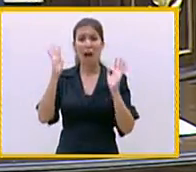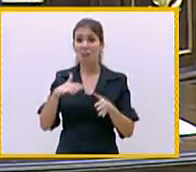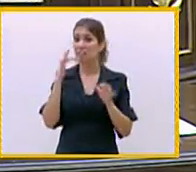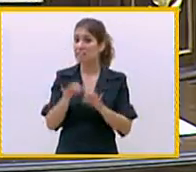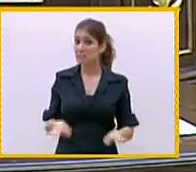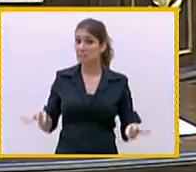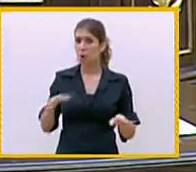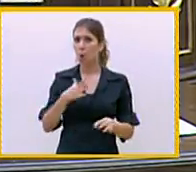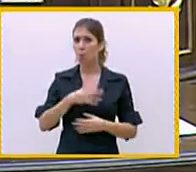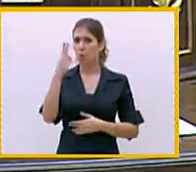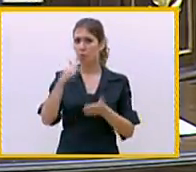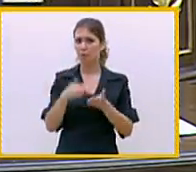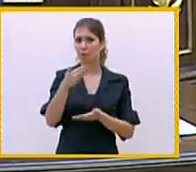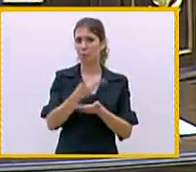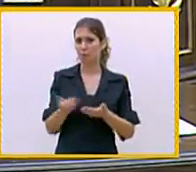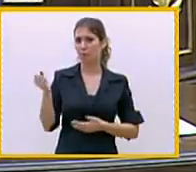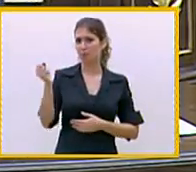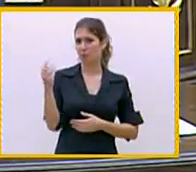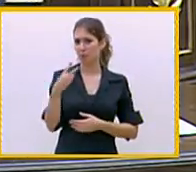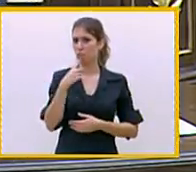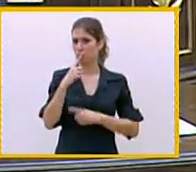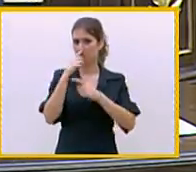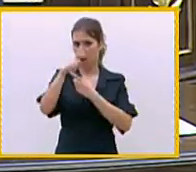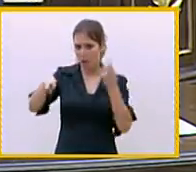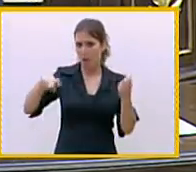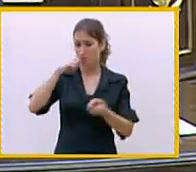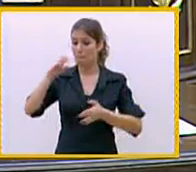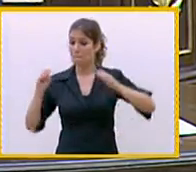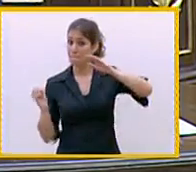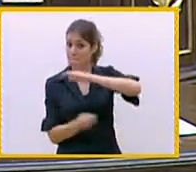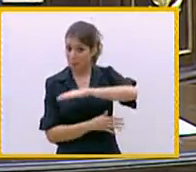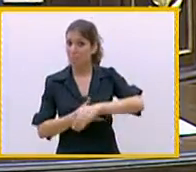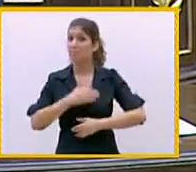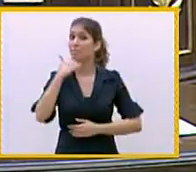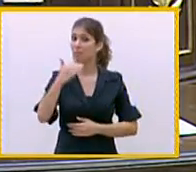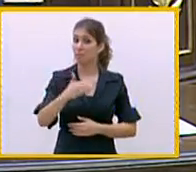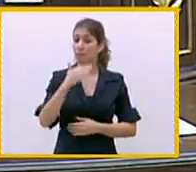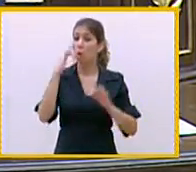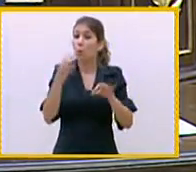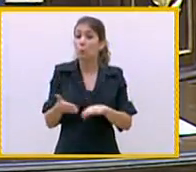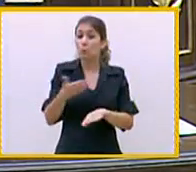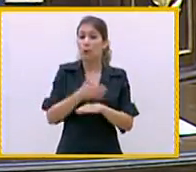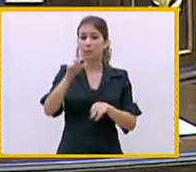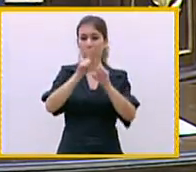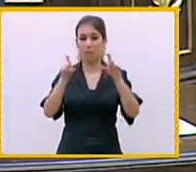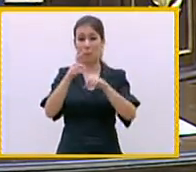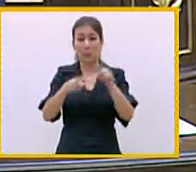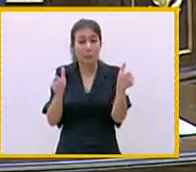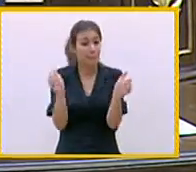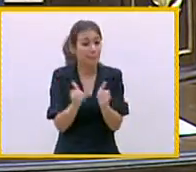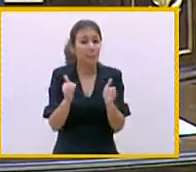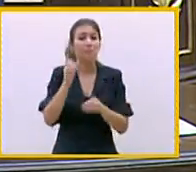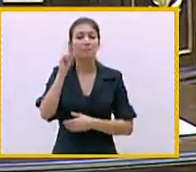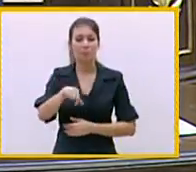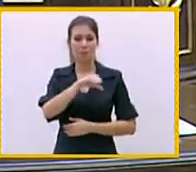millones de euros al año, y un poco antes mejoramos la fiscalidad de las pymes de menor tamaño y de los autónomos